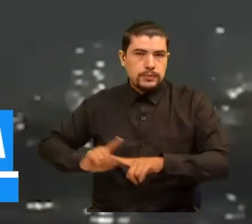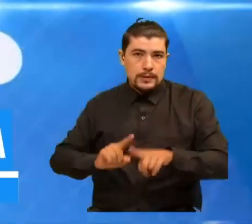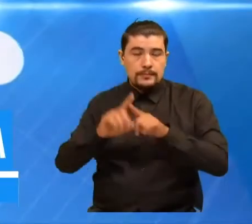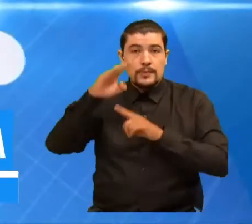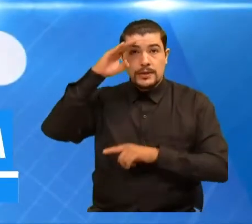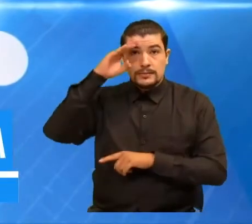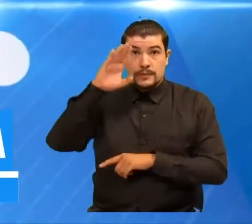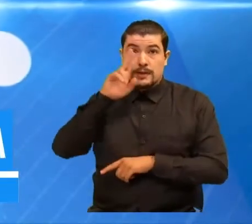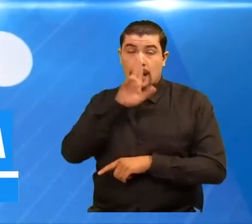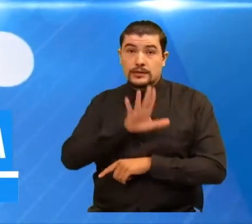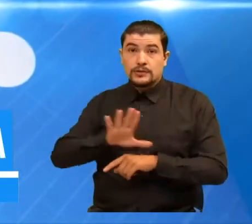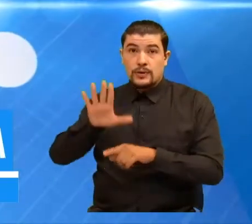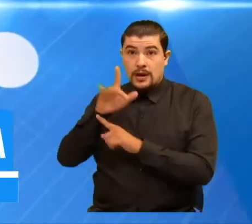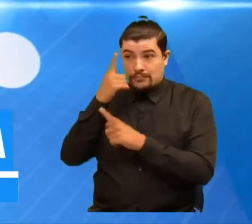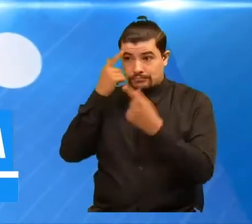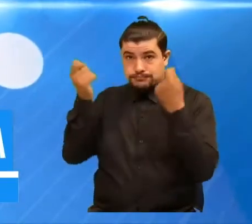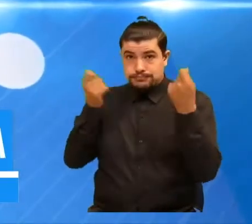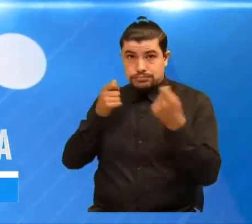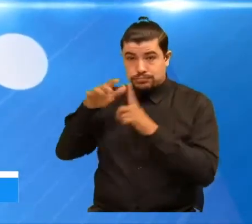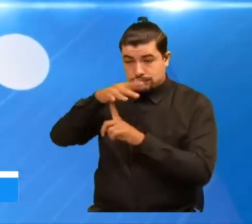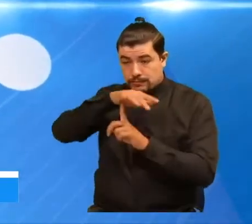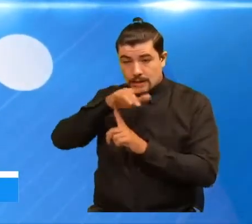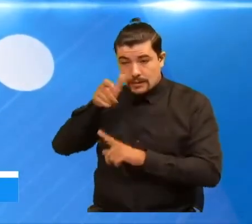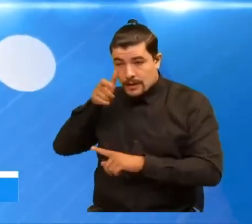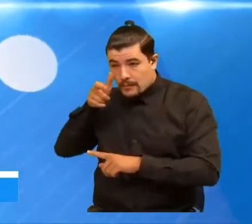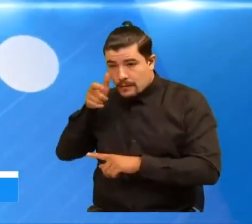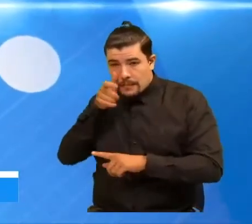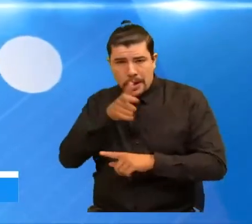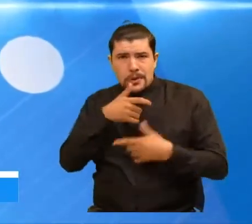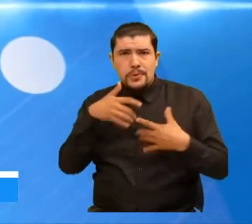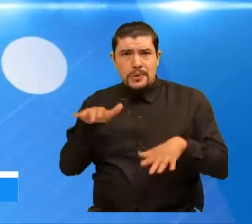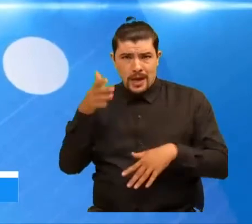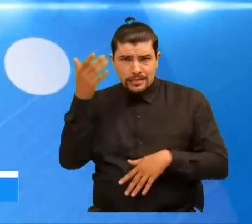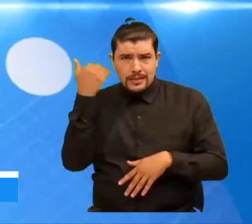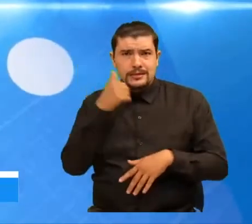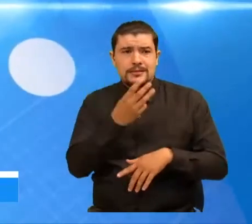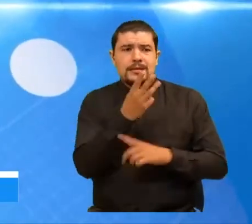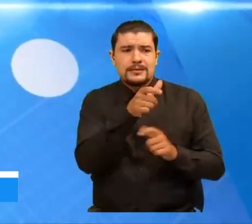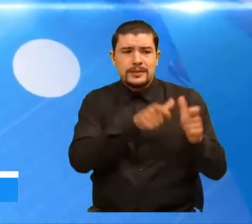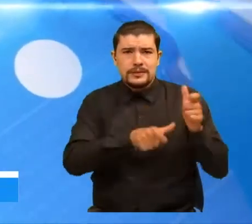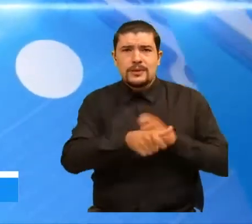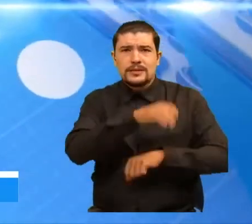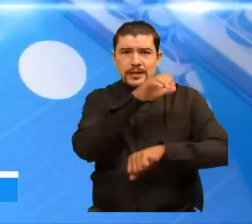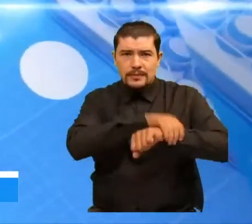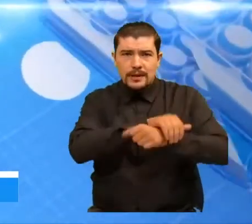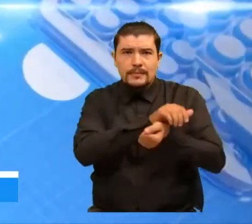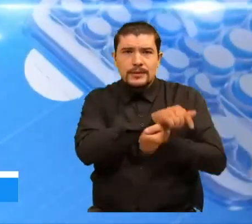implementadas por la Policía Metropolitana de Bucaramanga, tres delincuentes han sido capturados.